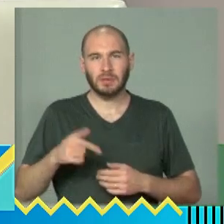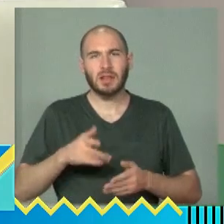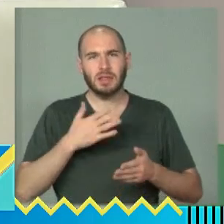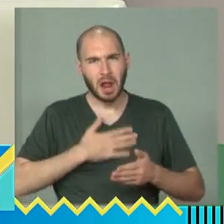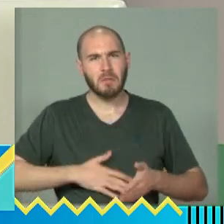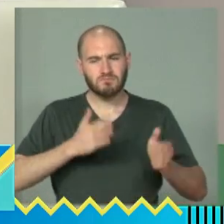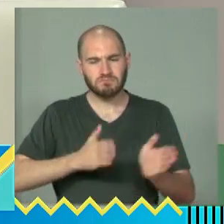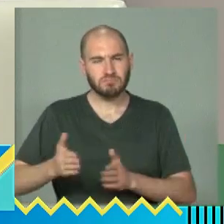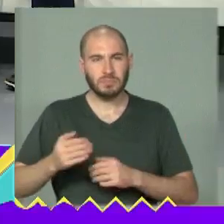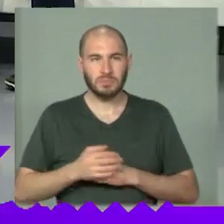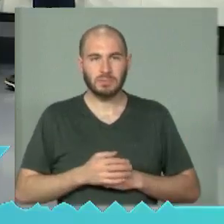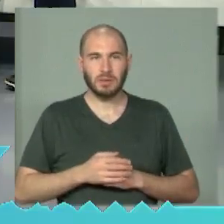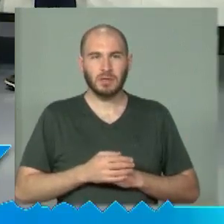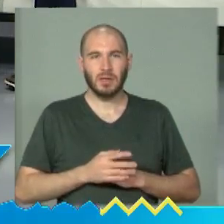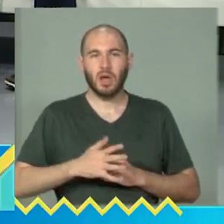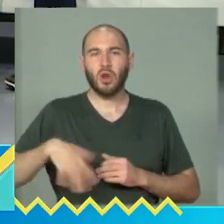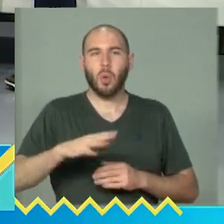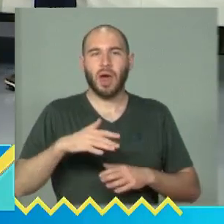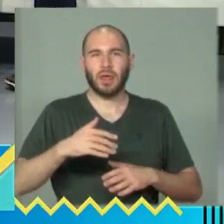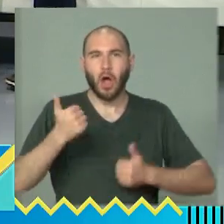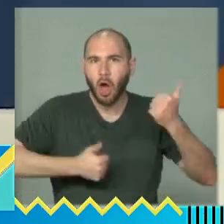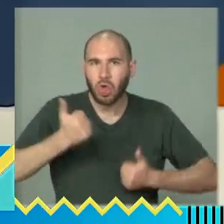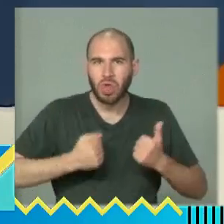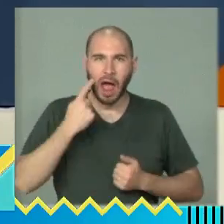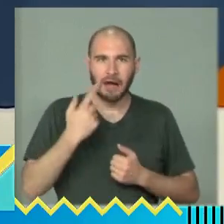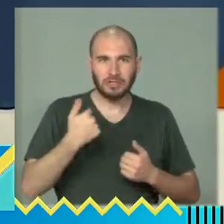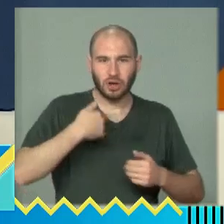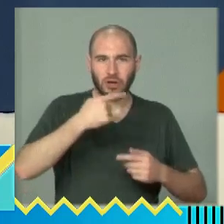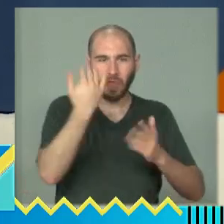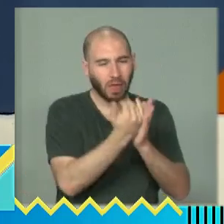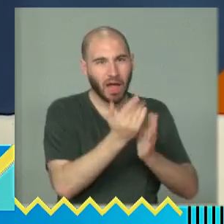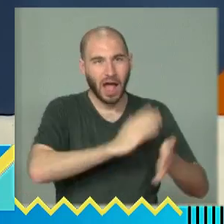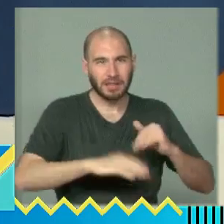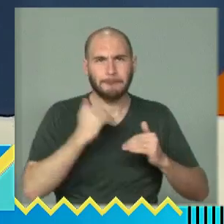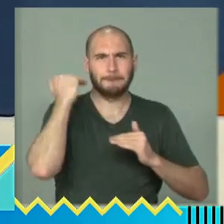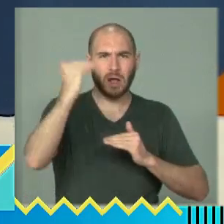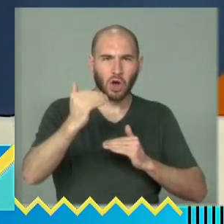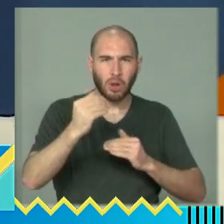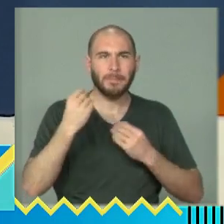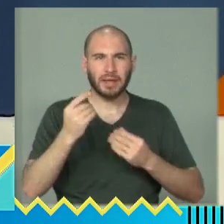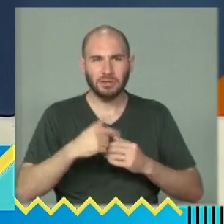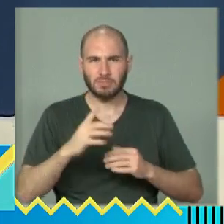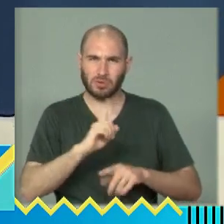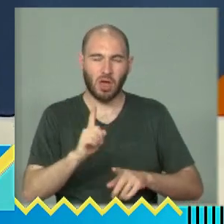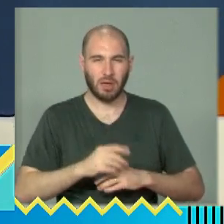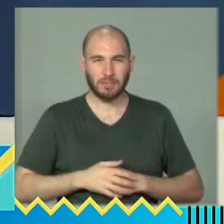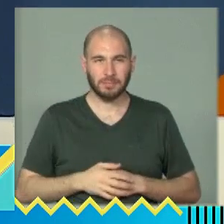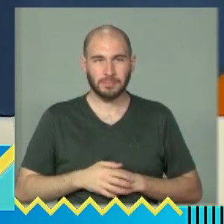ordenado. Claro, no era un ámbito de competencia, de decir, tengo que hacer tal cosa mejor que los demás para poder salir. No, era